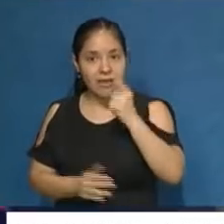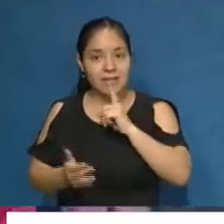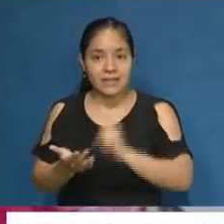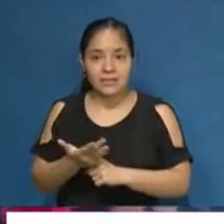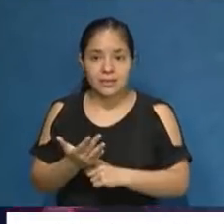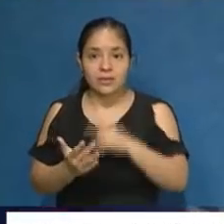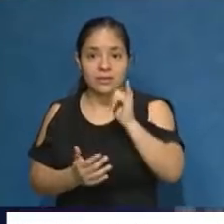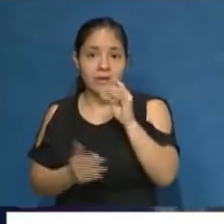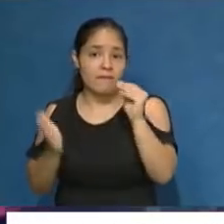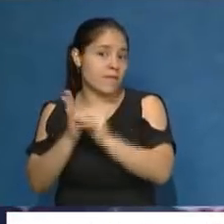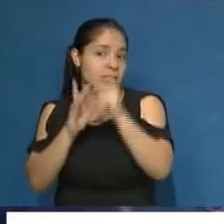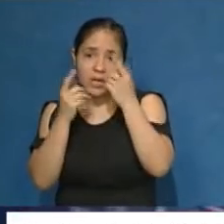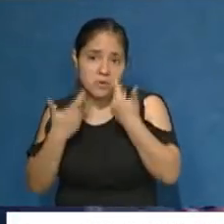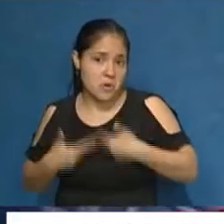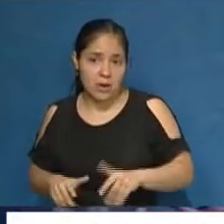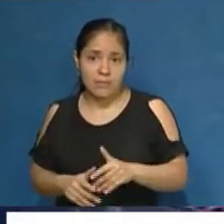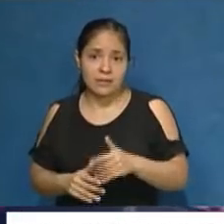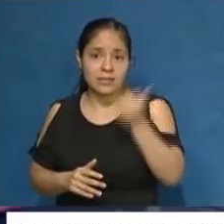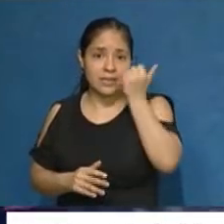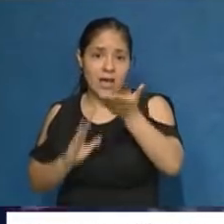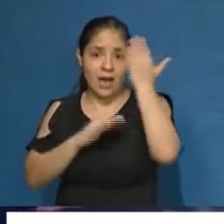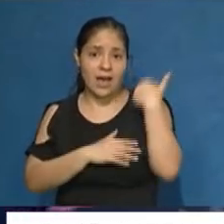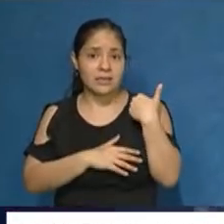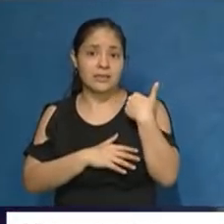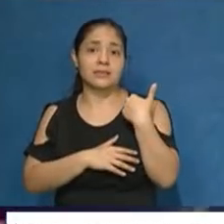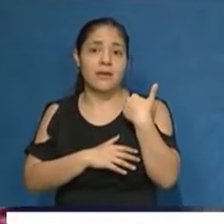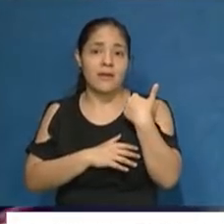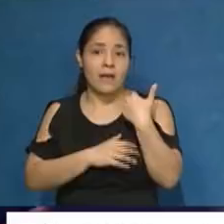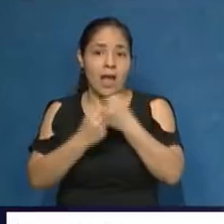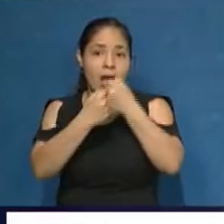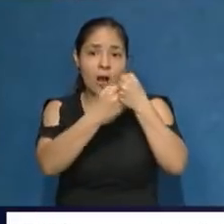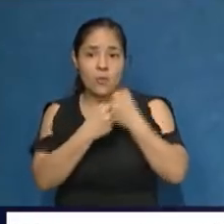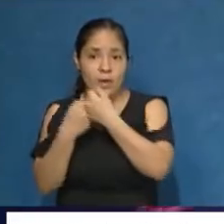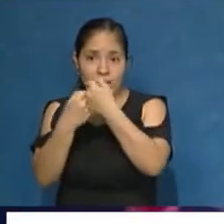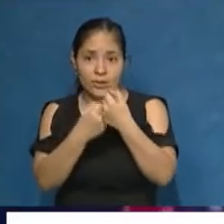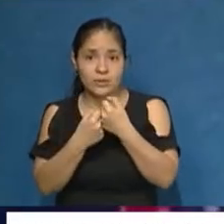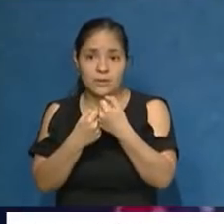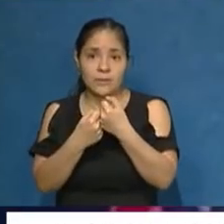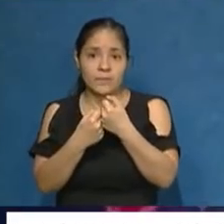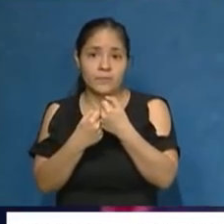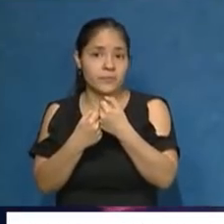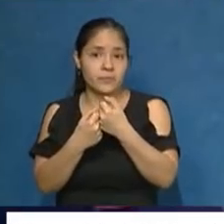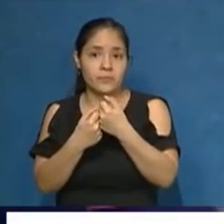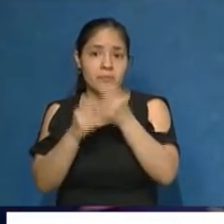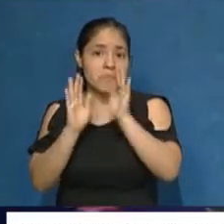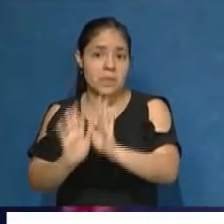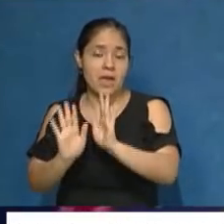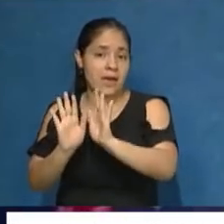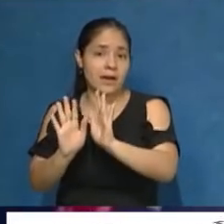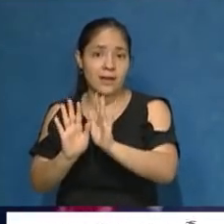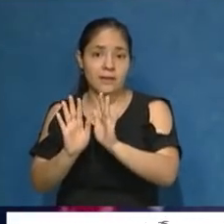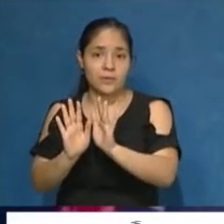fechas. Volvemos a la fecha que estaba prevista antes, incluso la que se había consensuado en el Consejo Federal, y dejamos pendiente por